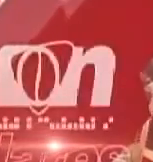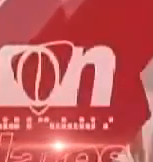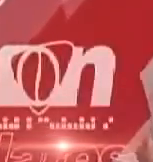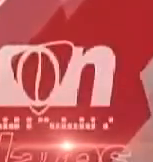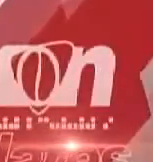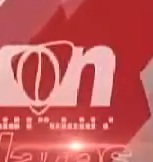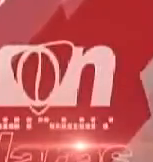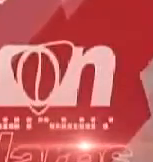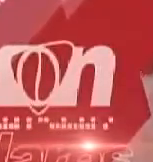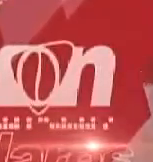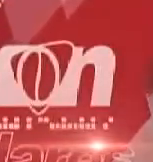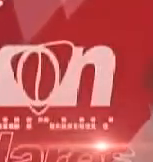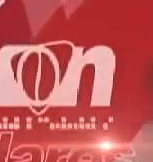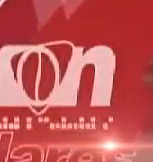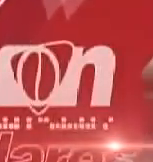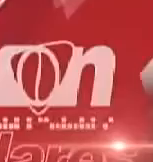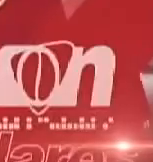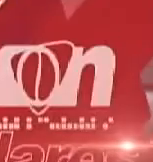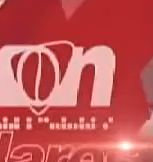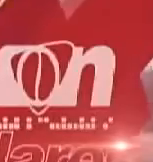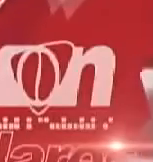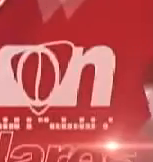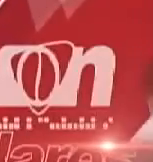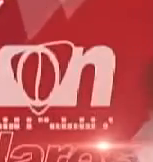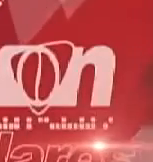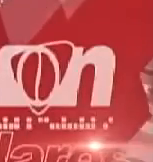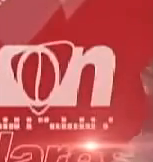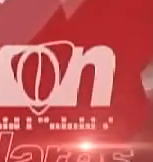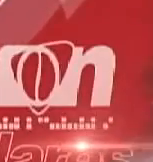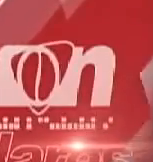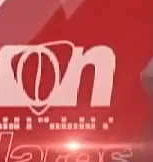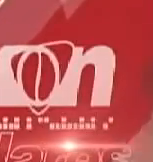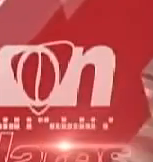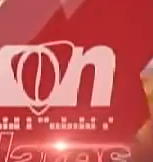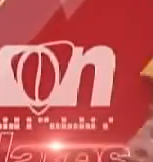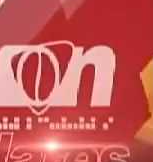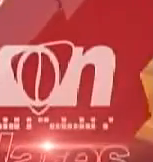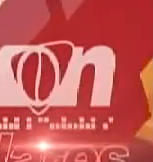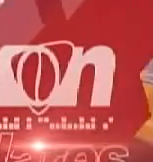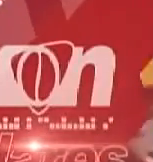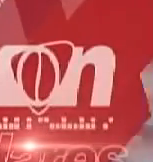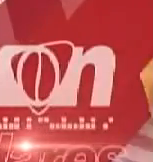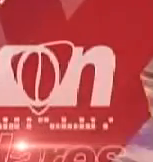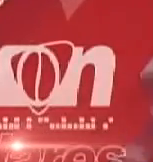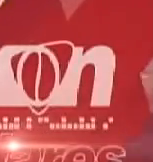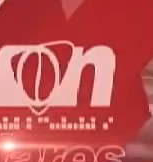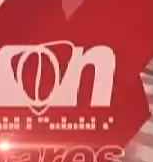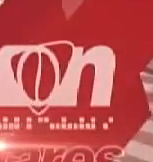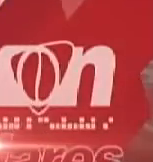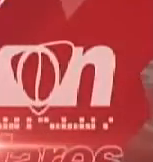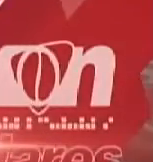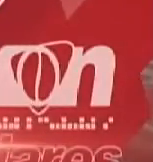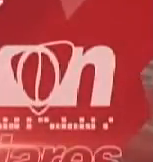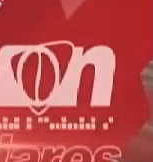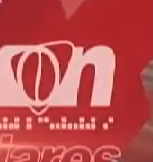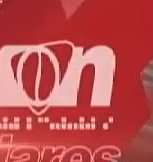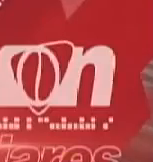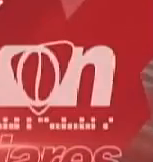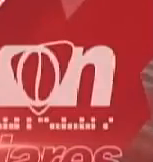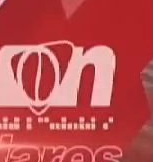Dos accidentes de tránsito se presentaron esta mañana en Manizales, por eso las autoridades siguen realizando un plan de prevención vial en esta capital.